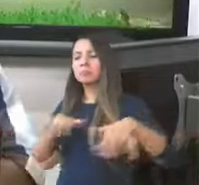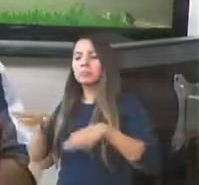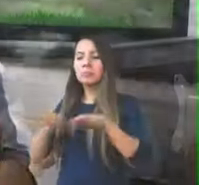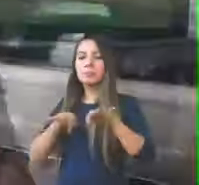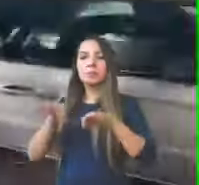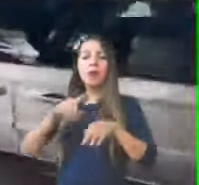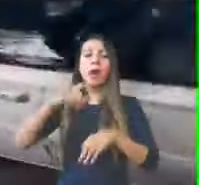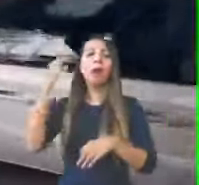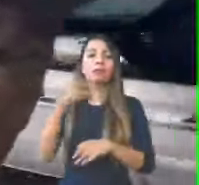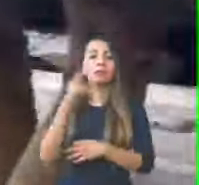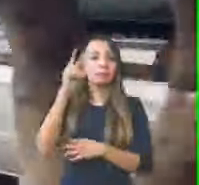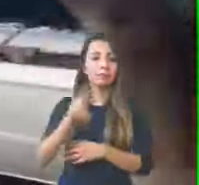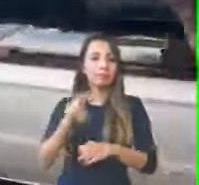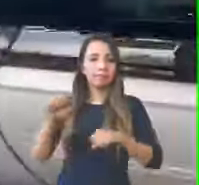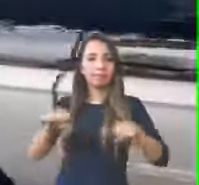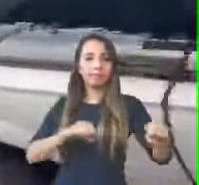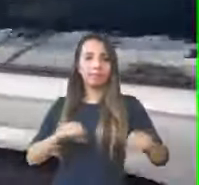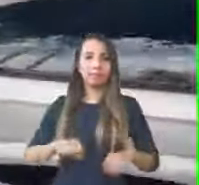era el sismo. Vamos al otro video.